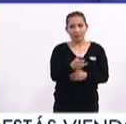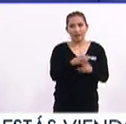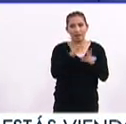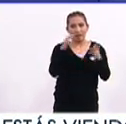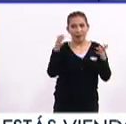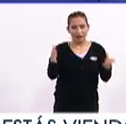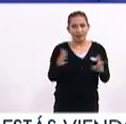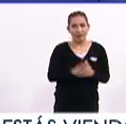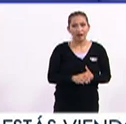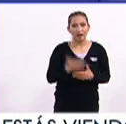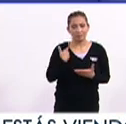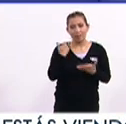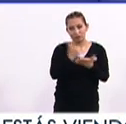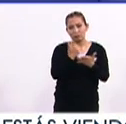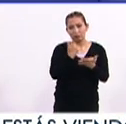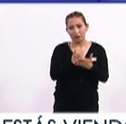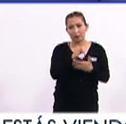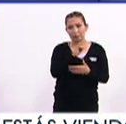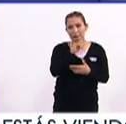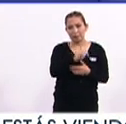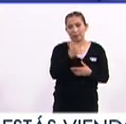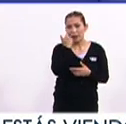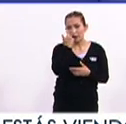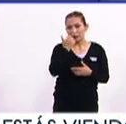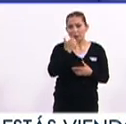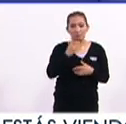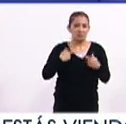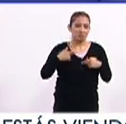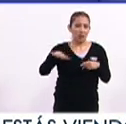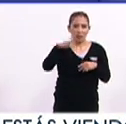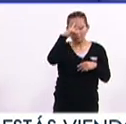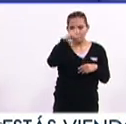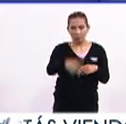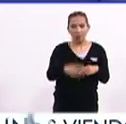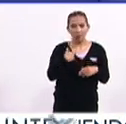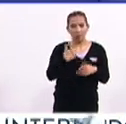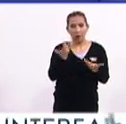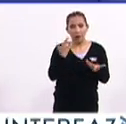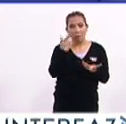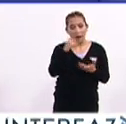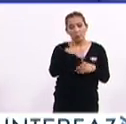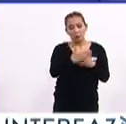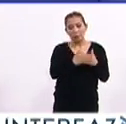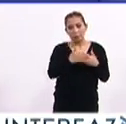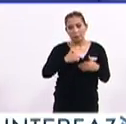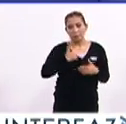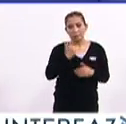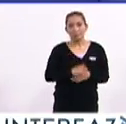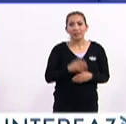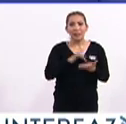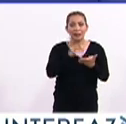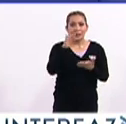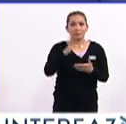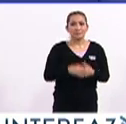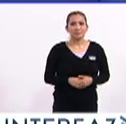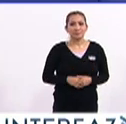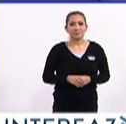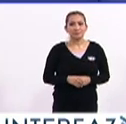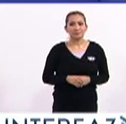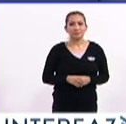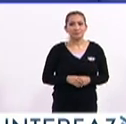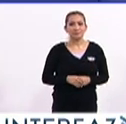gran contribución a la salud de los mexicanos. Esperemos que muy pronto esté lista para que la puedan aprovechar. Gracias por estar con